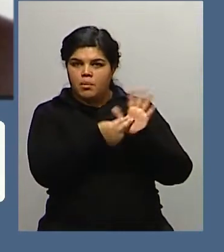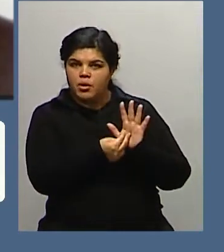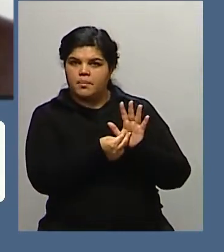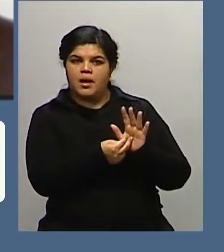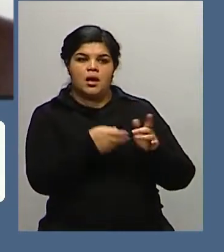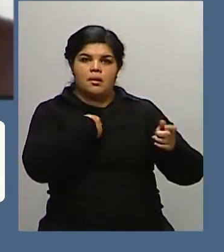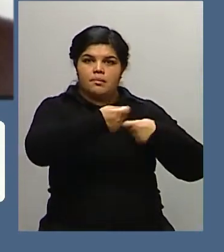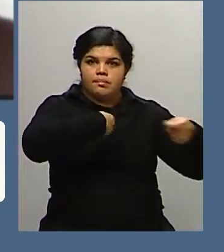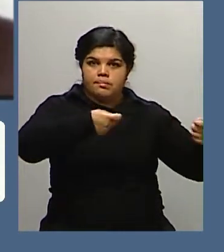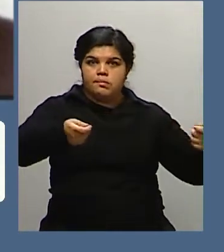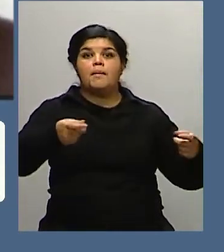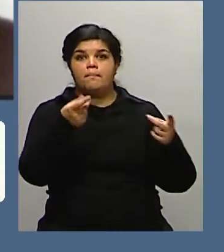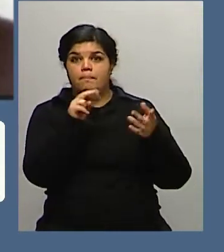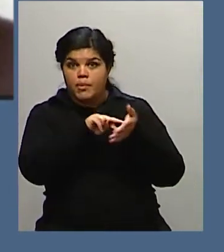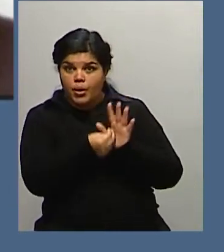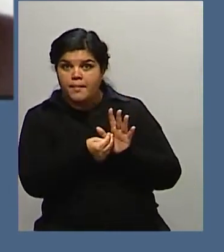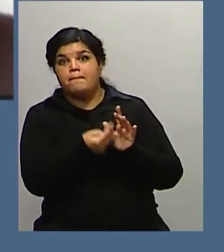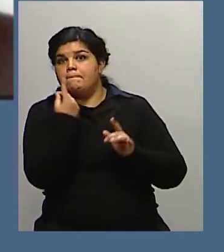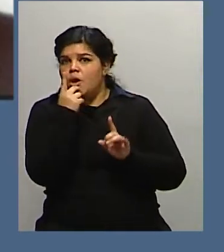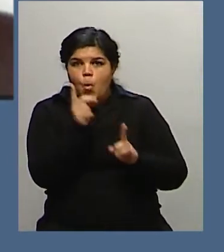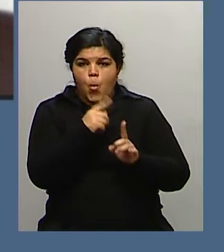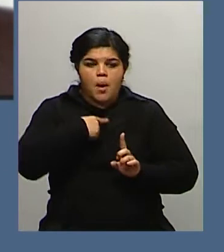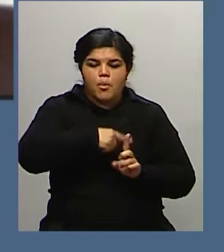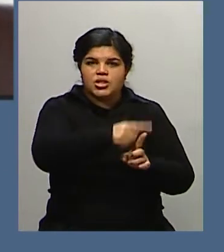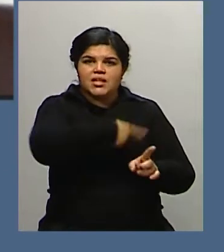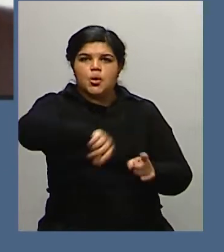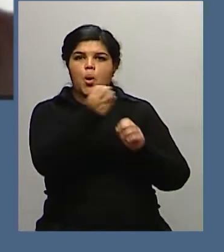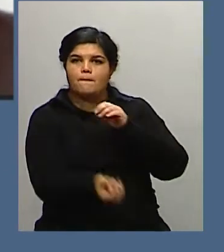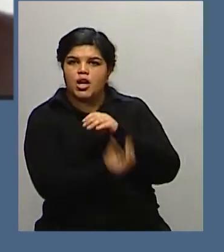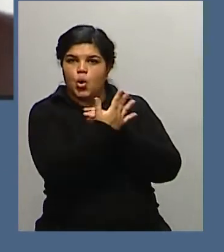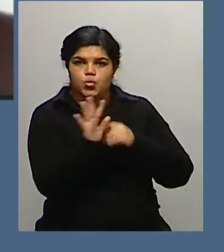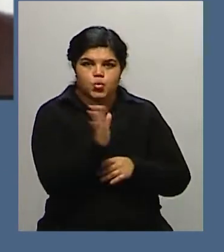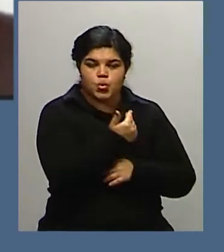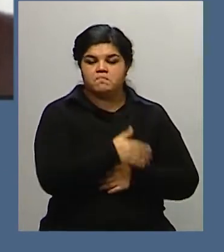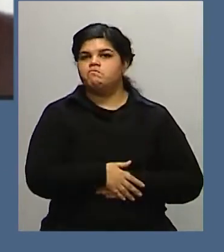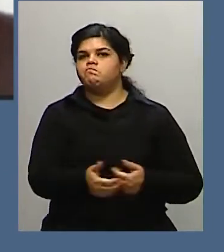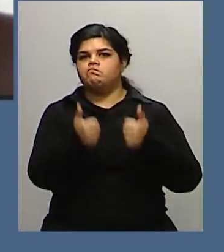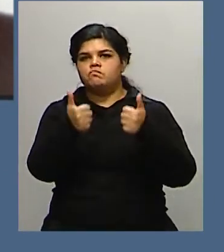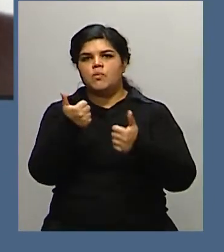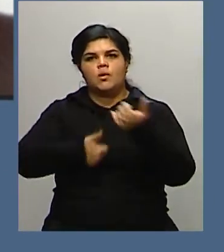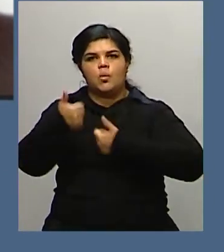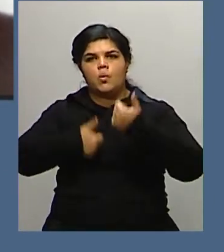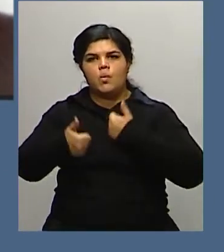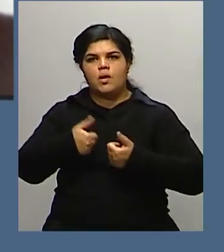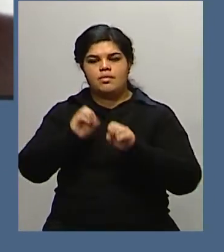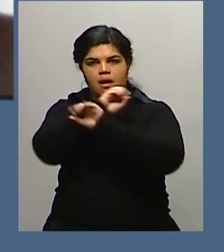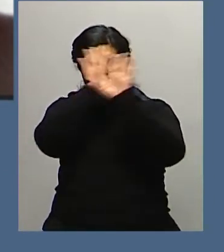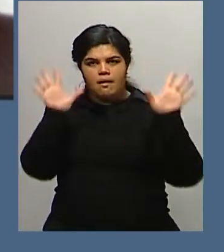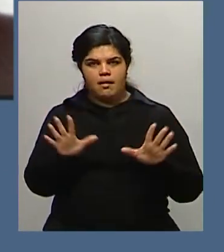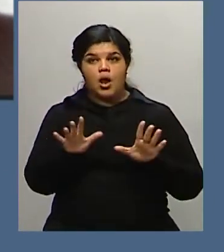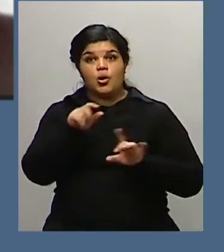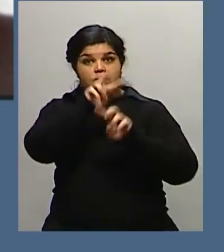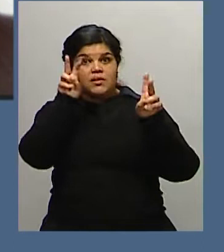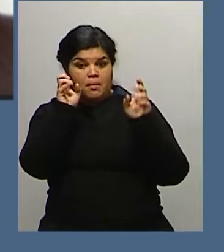duda. Bueno, Ricardo, vamos a ir a una pausa y enseguida vamos a hablar específicamente de la Argentina. Me parece que también ya es momento de que empecemos a